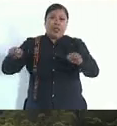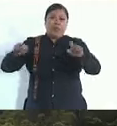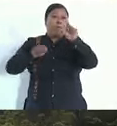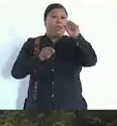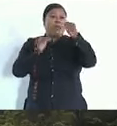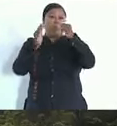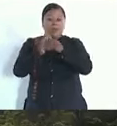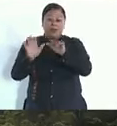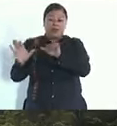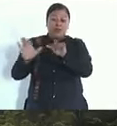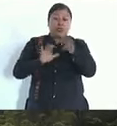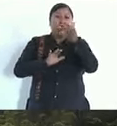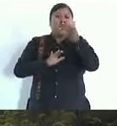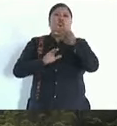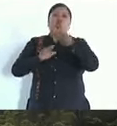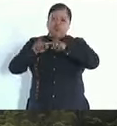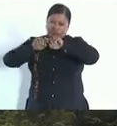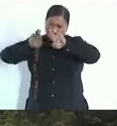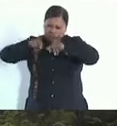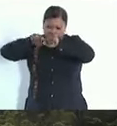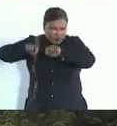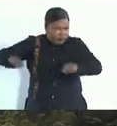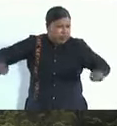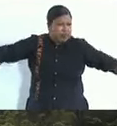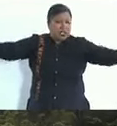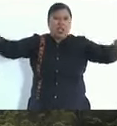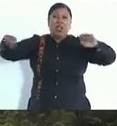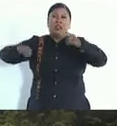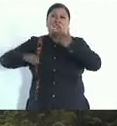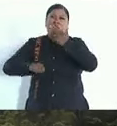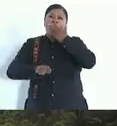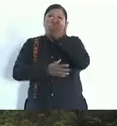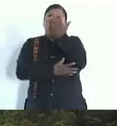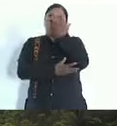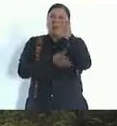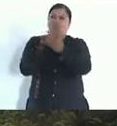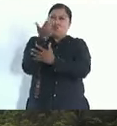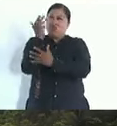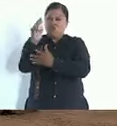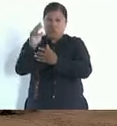20.608 hectáreas como áreas de conservación, así como